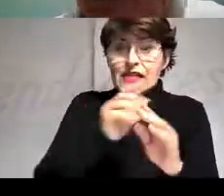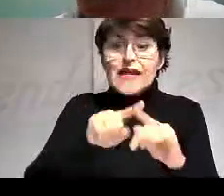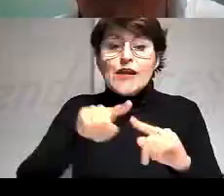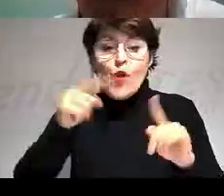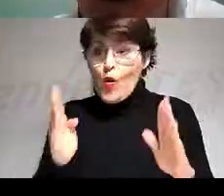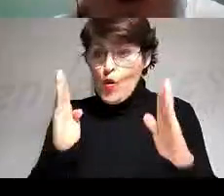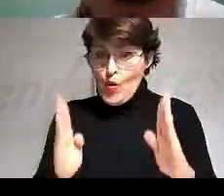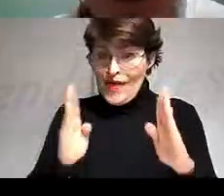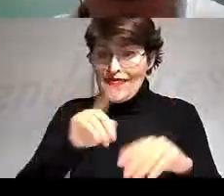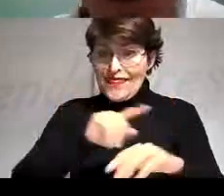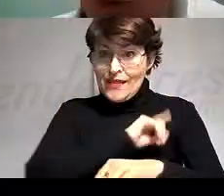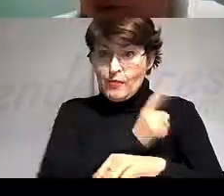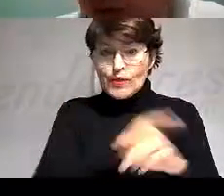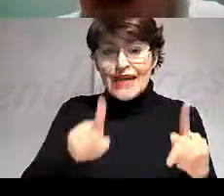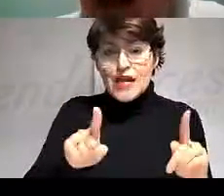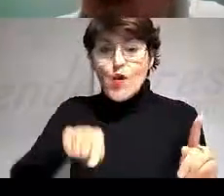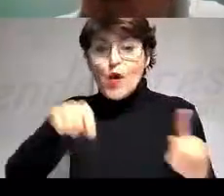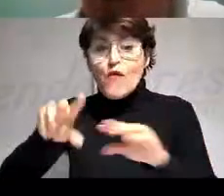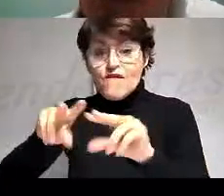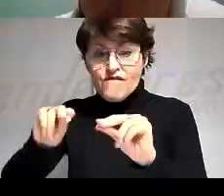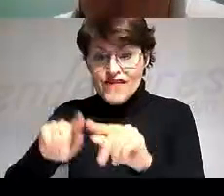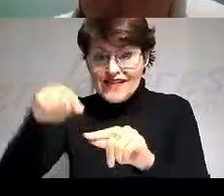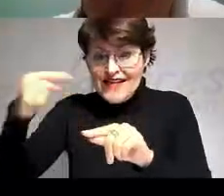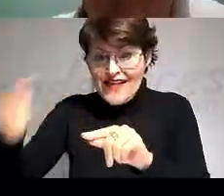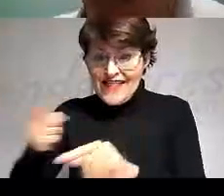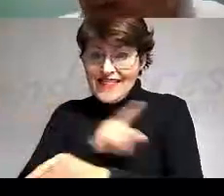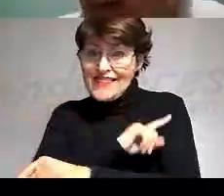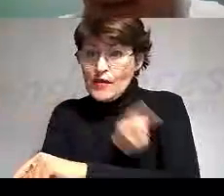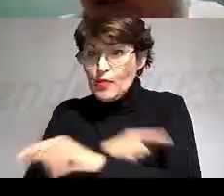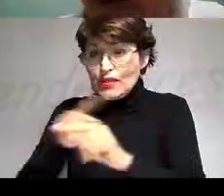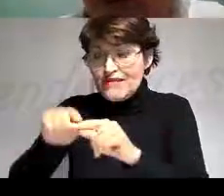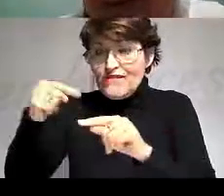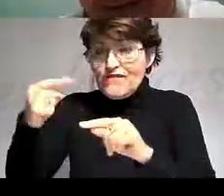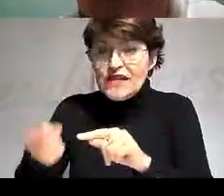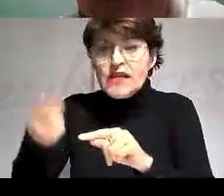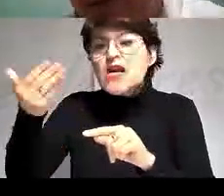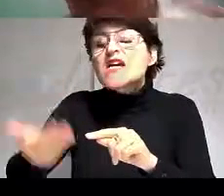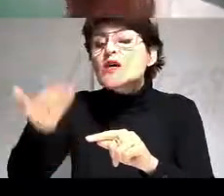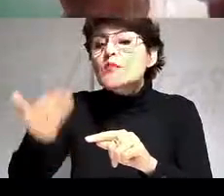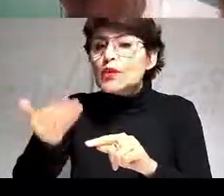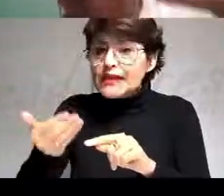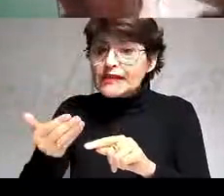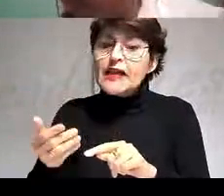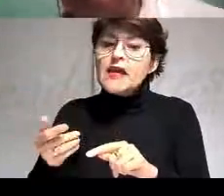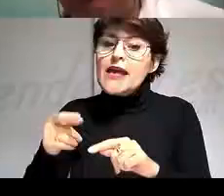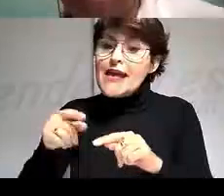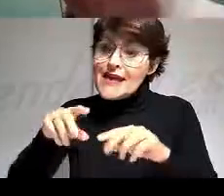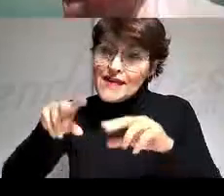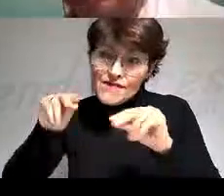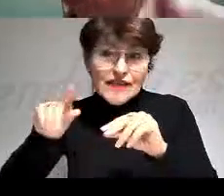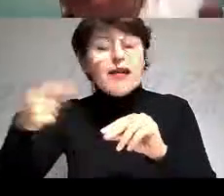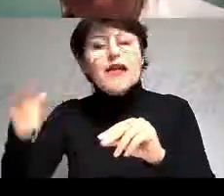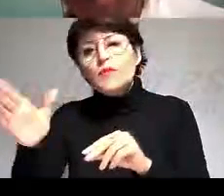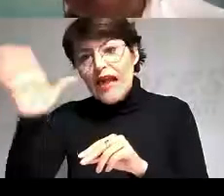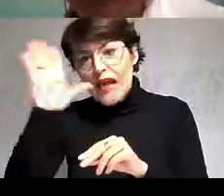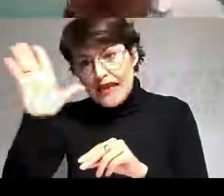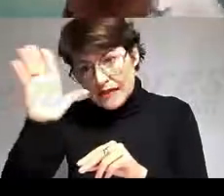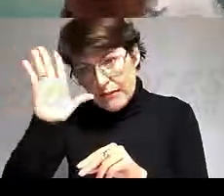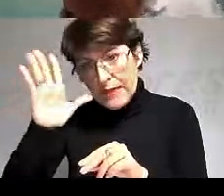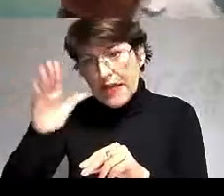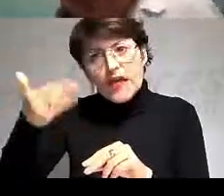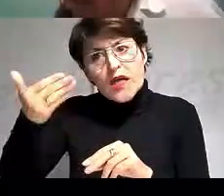tener que hacer es recuperar nuestros depósitos energéticos, por un lado. La hidratación conviene sobre todo reponerla